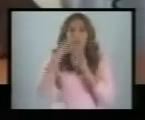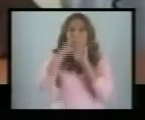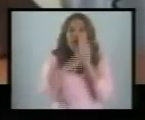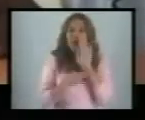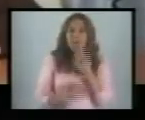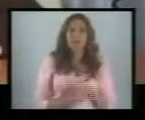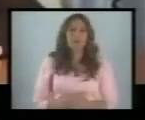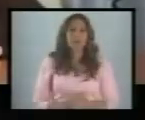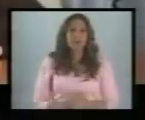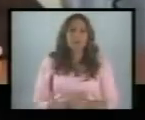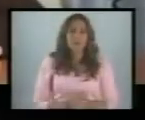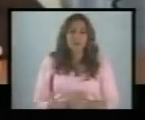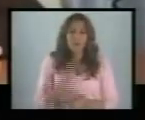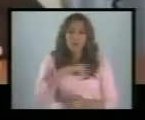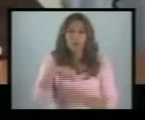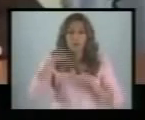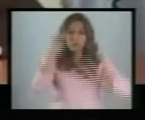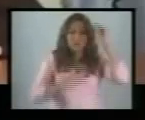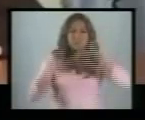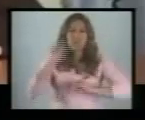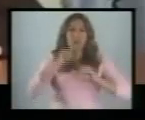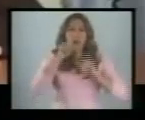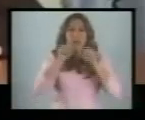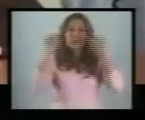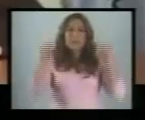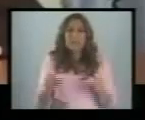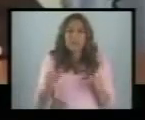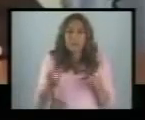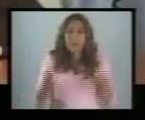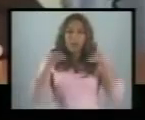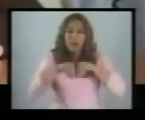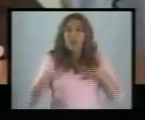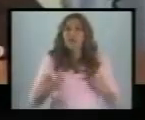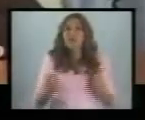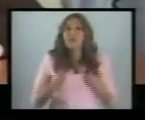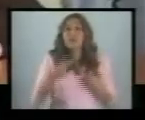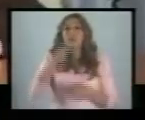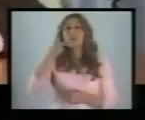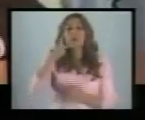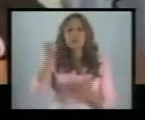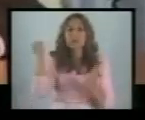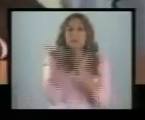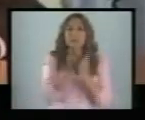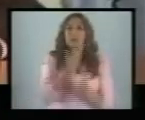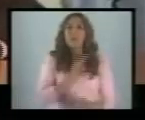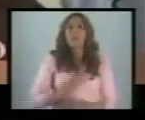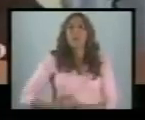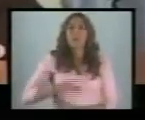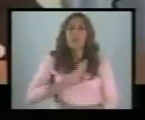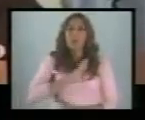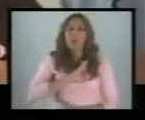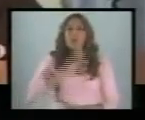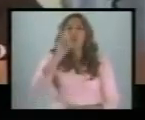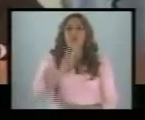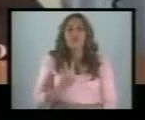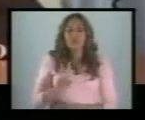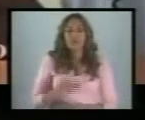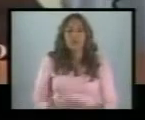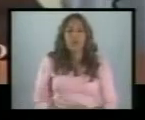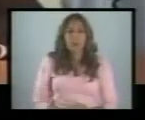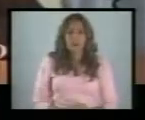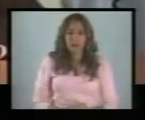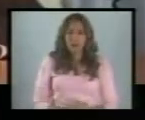juego. Hemos prefigurado un sistema de convivencia política con un sello auténticamente venezolano. Es